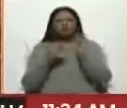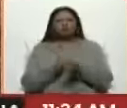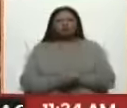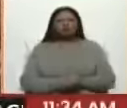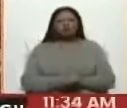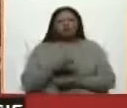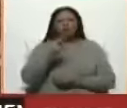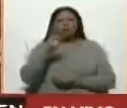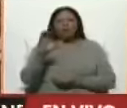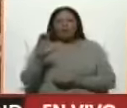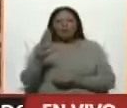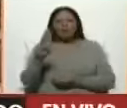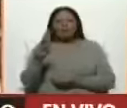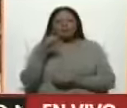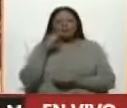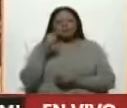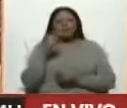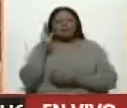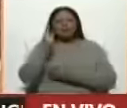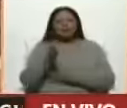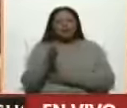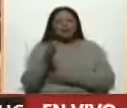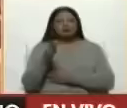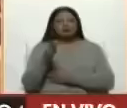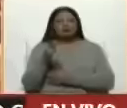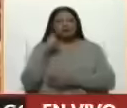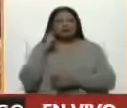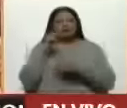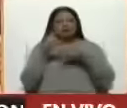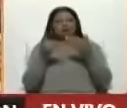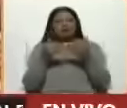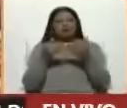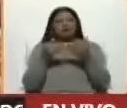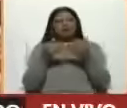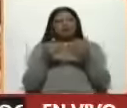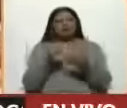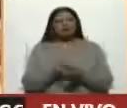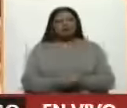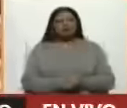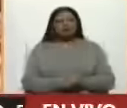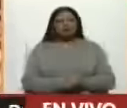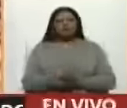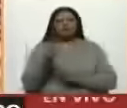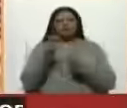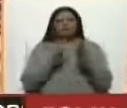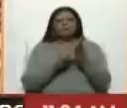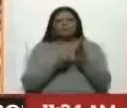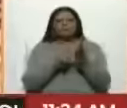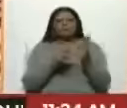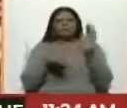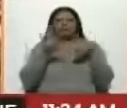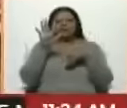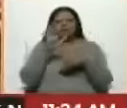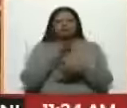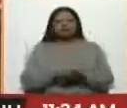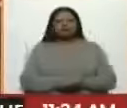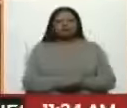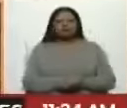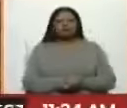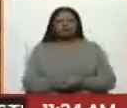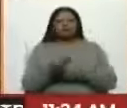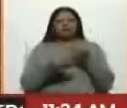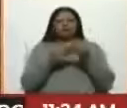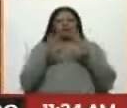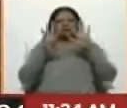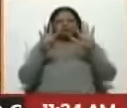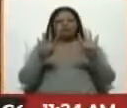sacó su decreto que nos declaraba una amenaza inusual y extraordinaria, eso fue en el 2015,